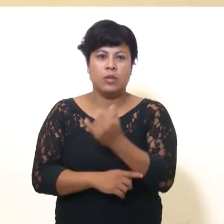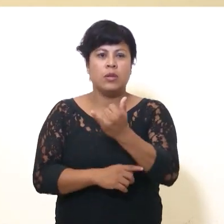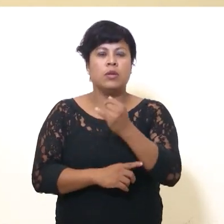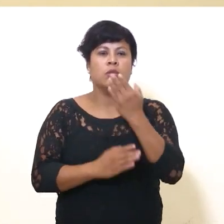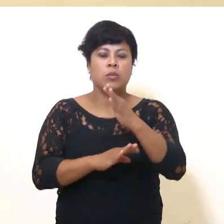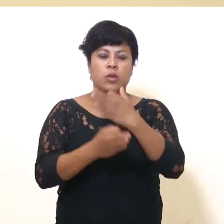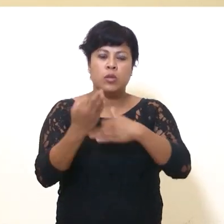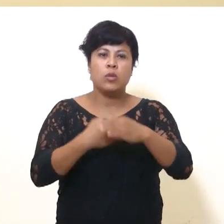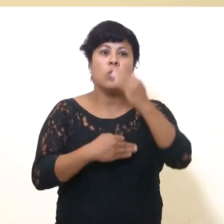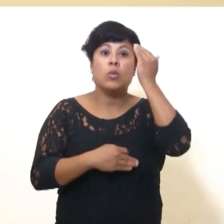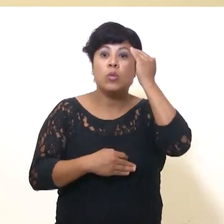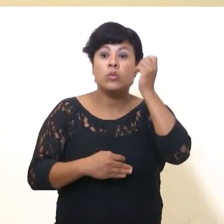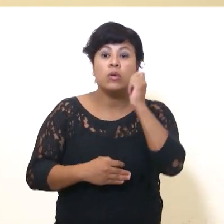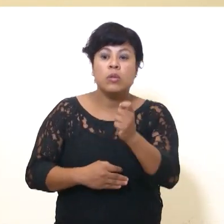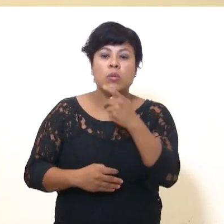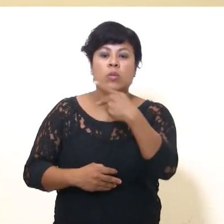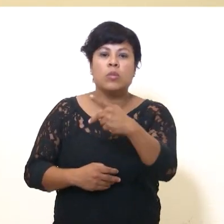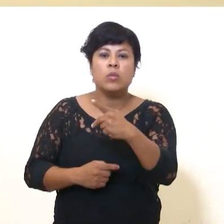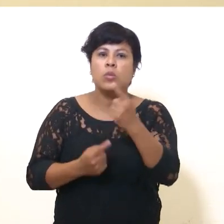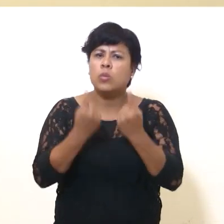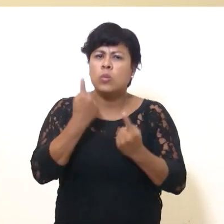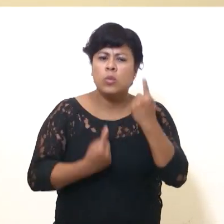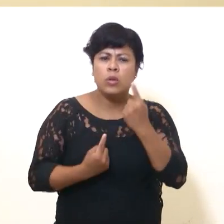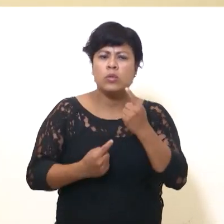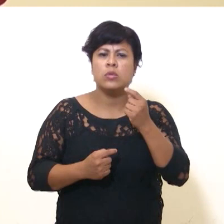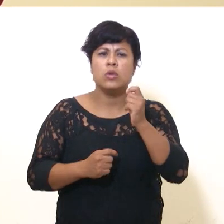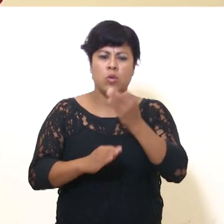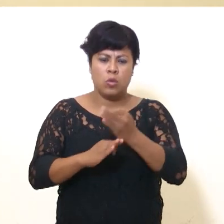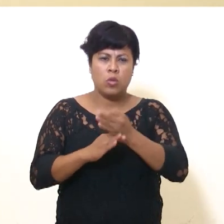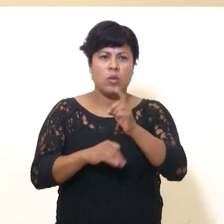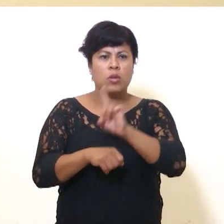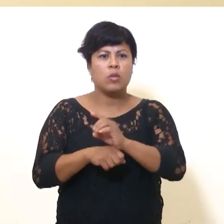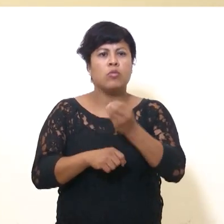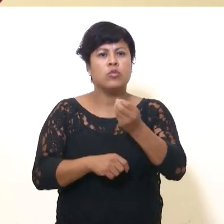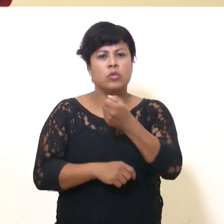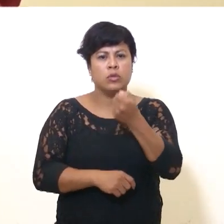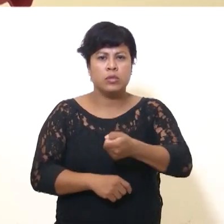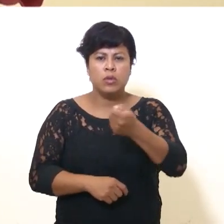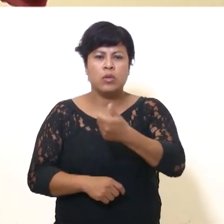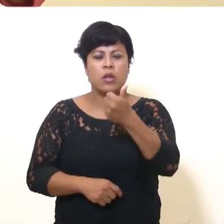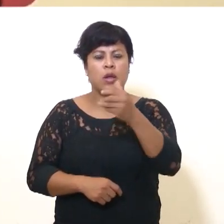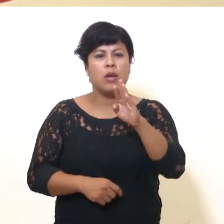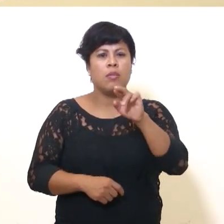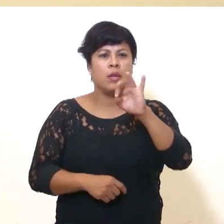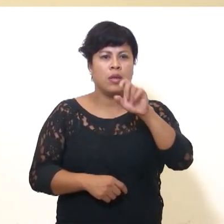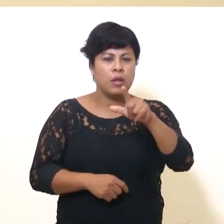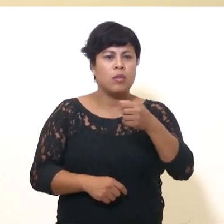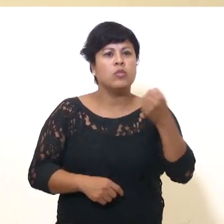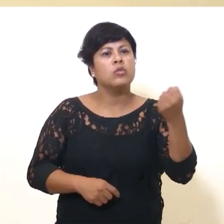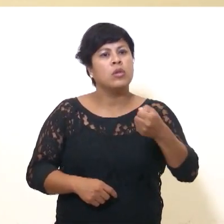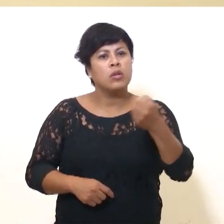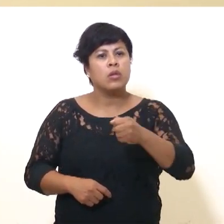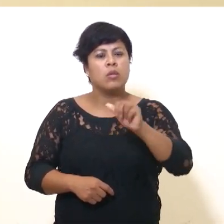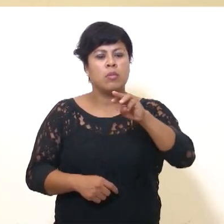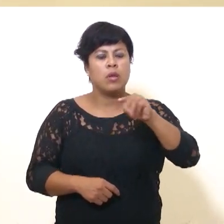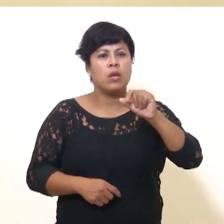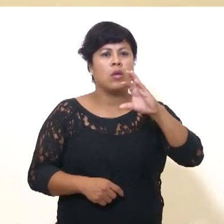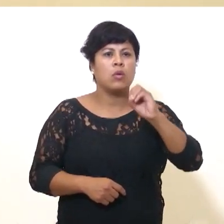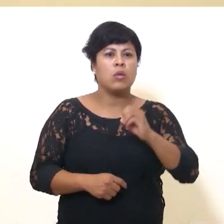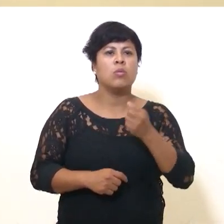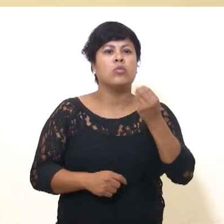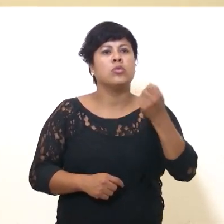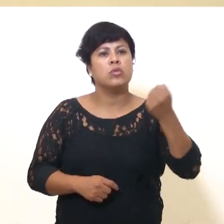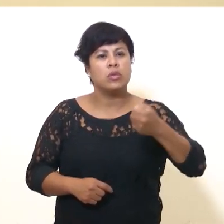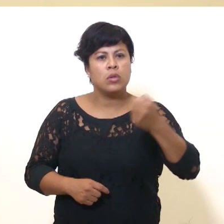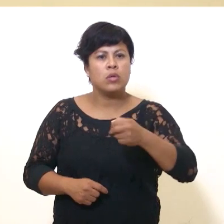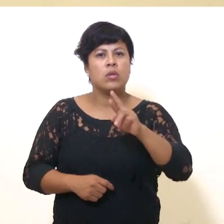en contacto con ustedes y sobre todo conocer cuáles son sus inquietudes. Este día le voy a mandar muchos saludos a Gabriel, le voy a mandar